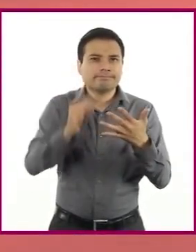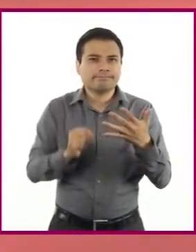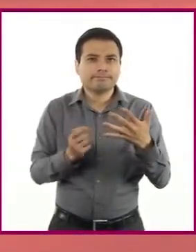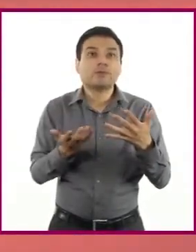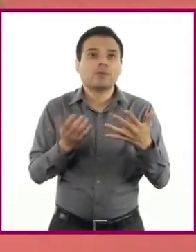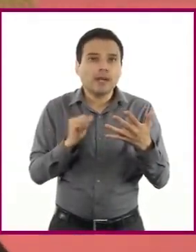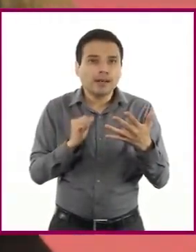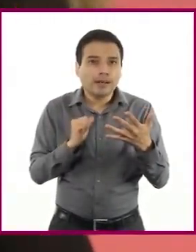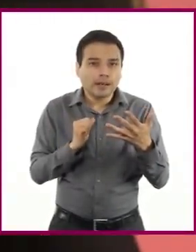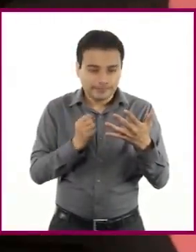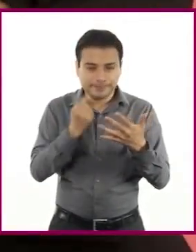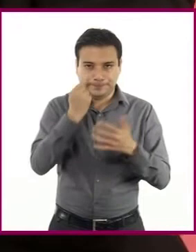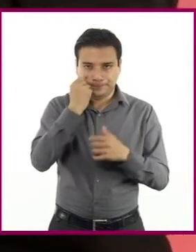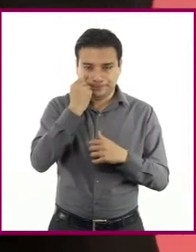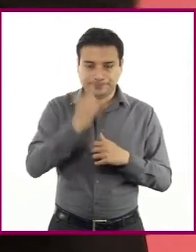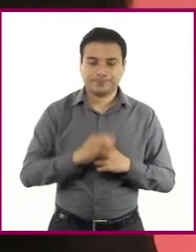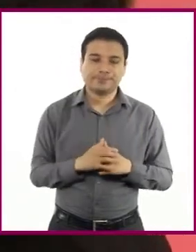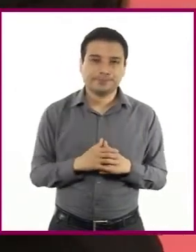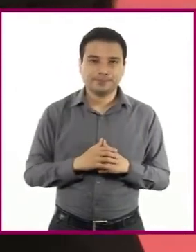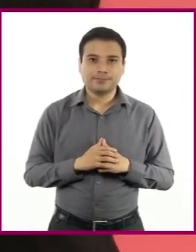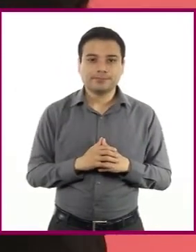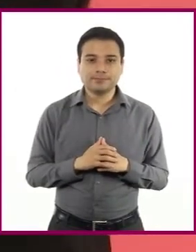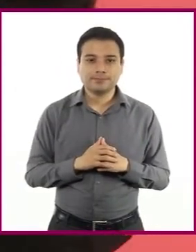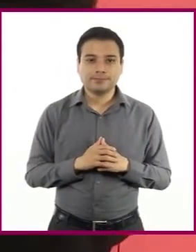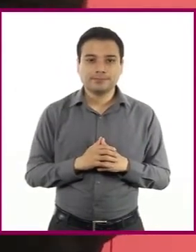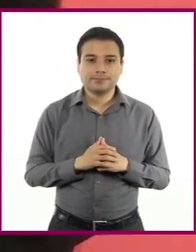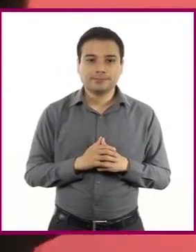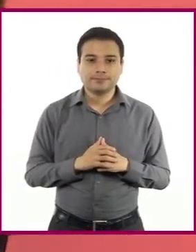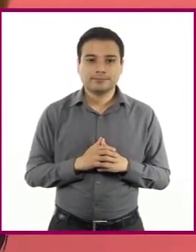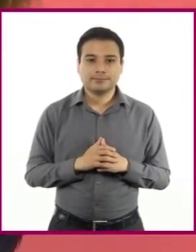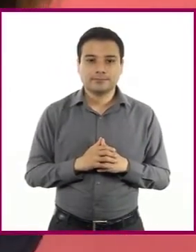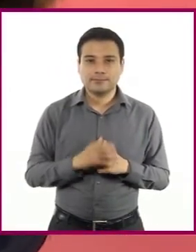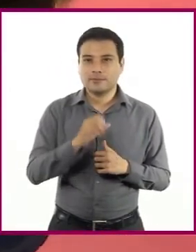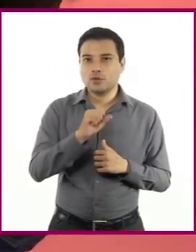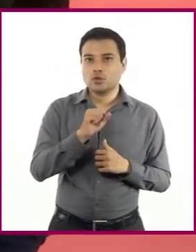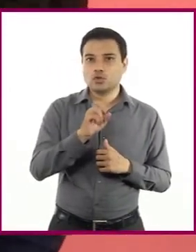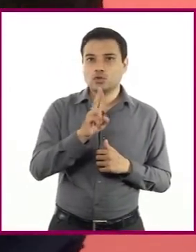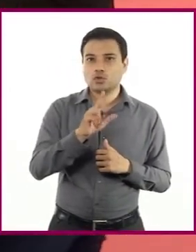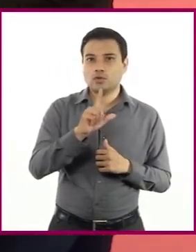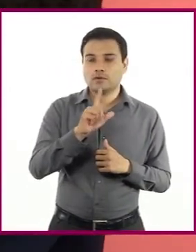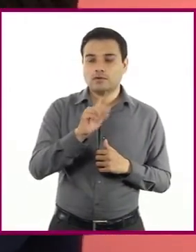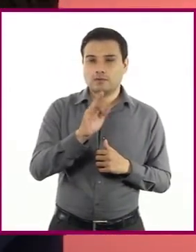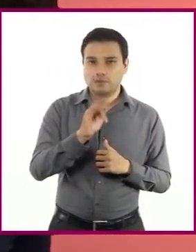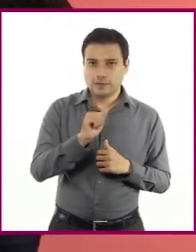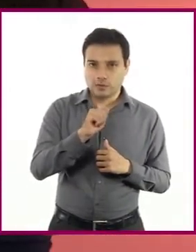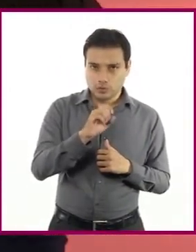materiales que vamos a necesitar son una disolución de sulfato de cobre,